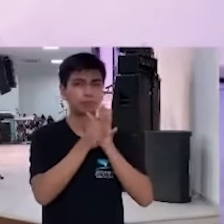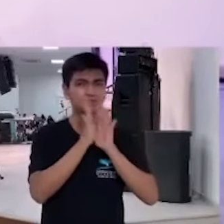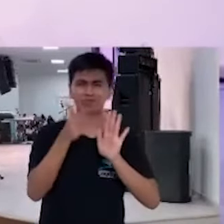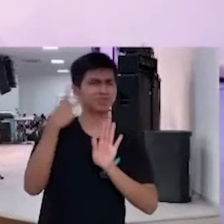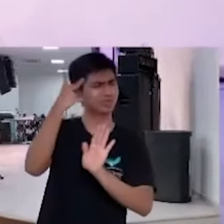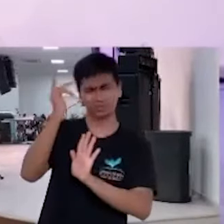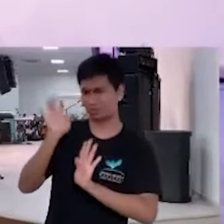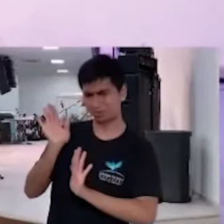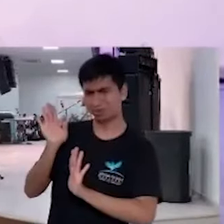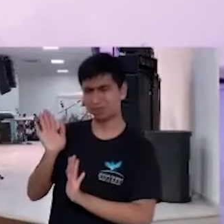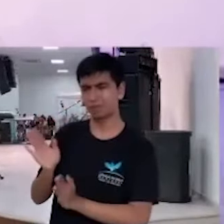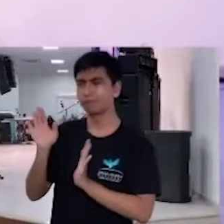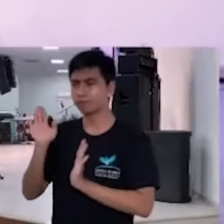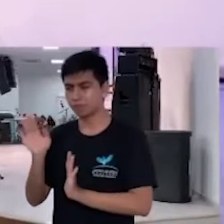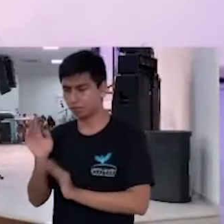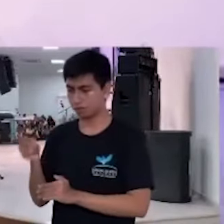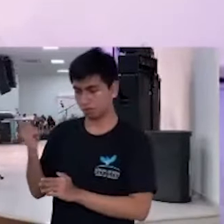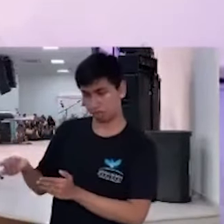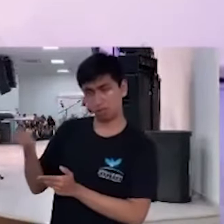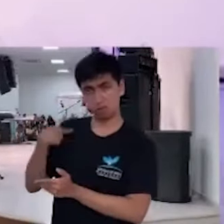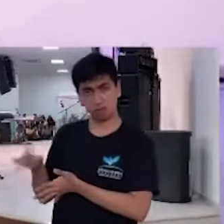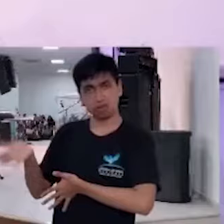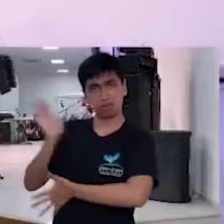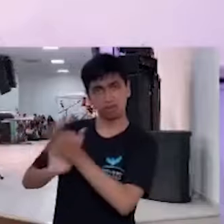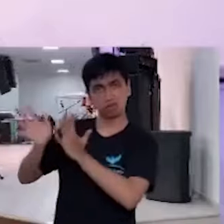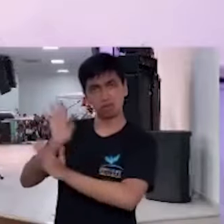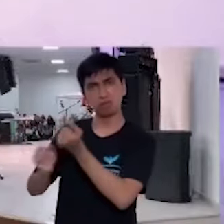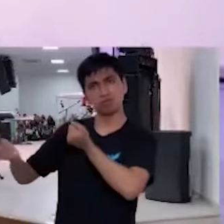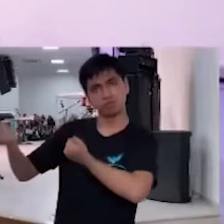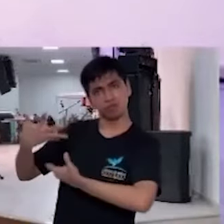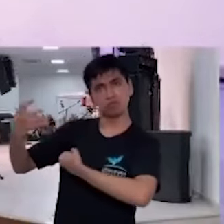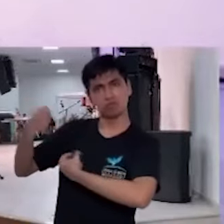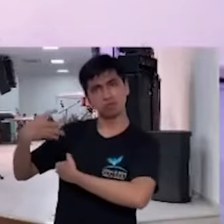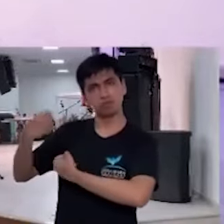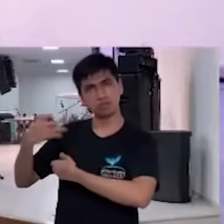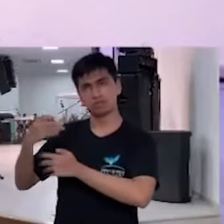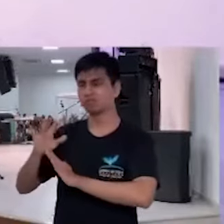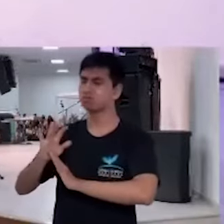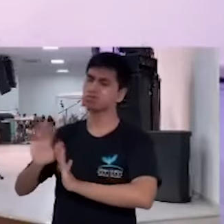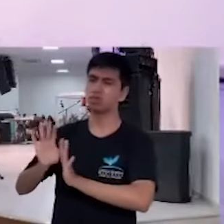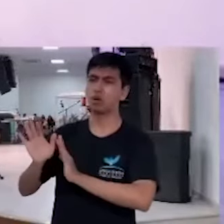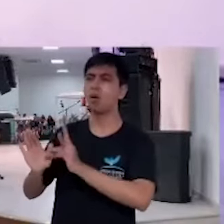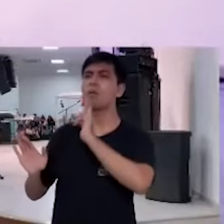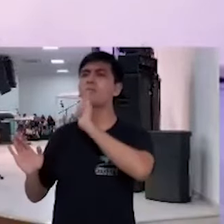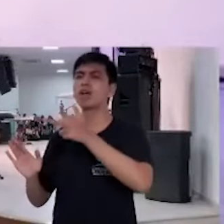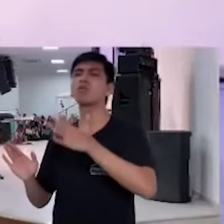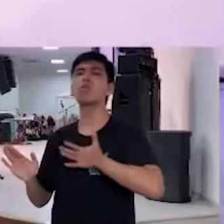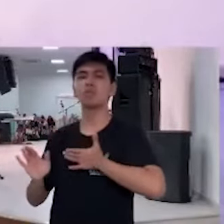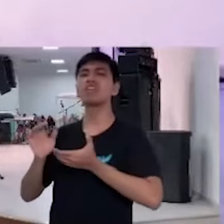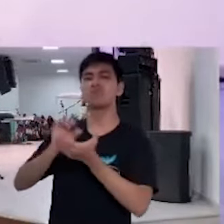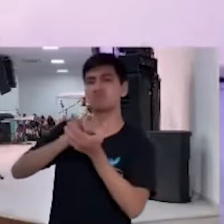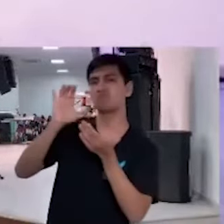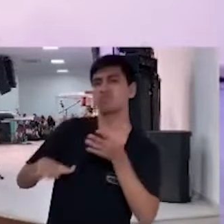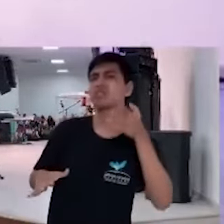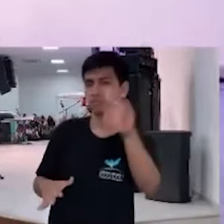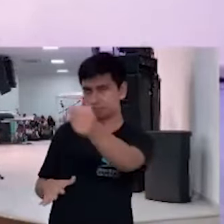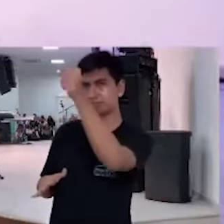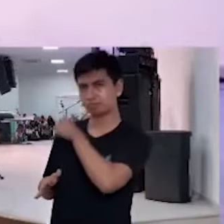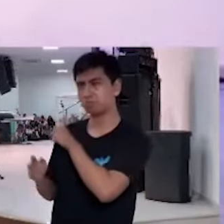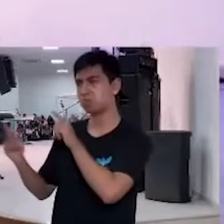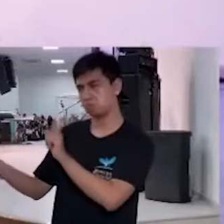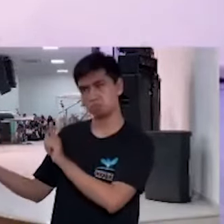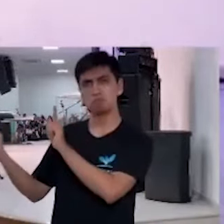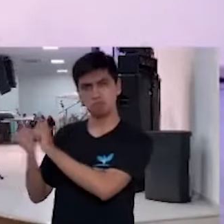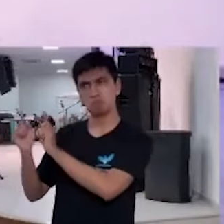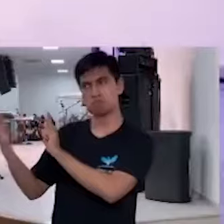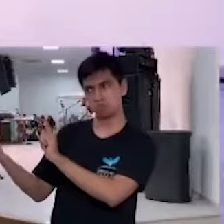No es propio que tú me estés contando estas cosas a mí, voy a llamarle a mi esposa. Si es que la esposa está en el ministerio, si es que tiene el don